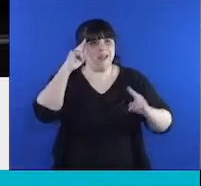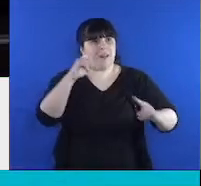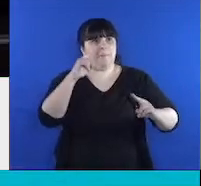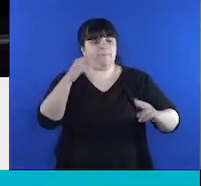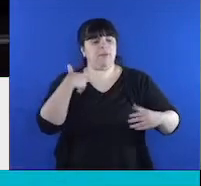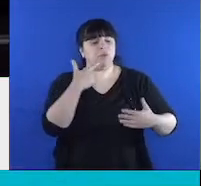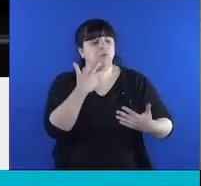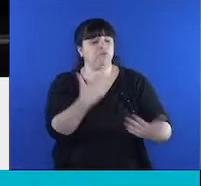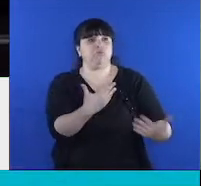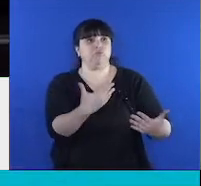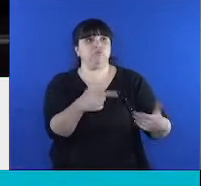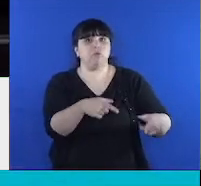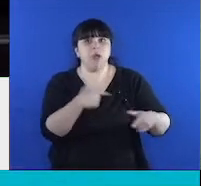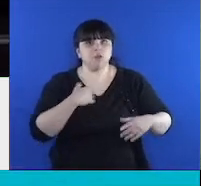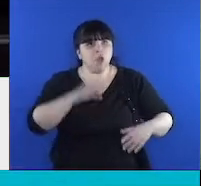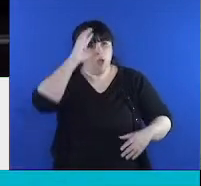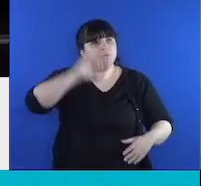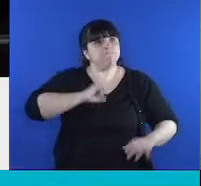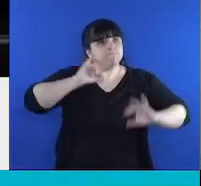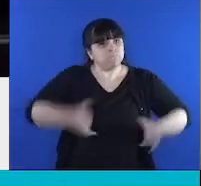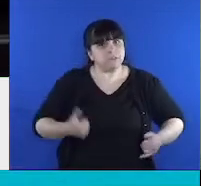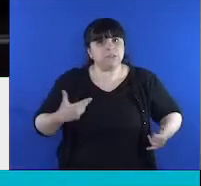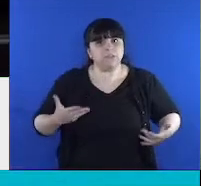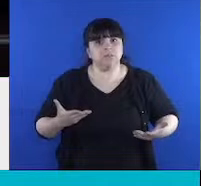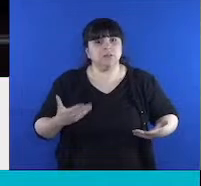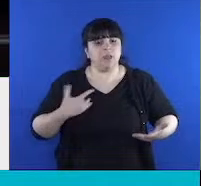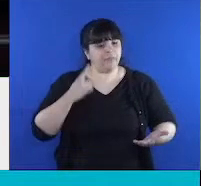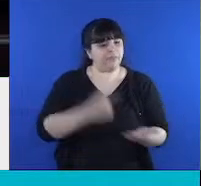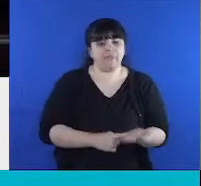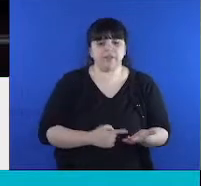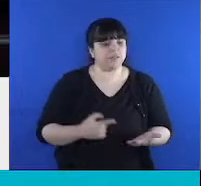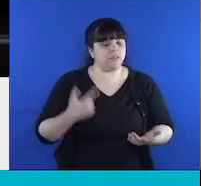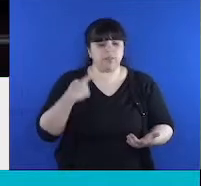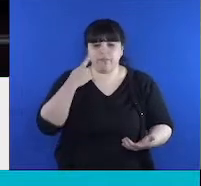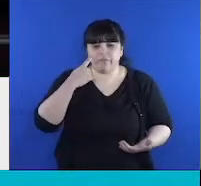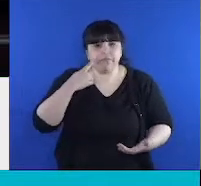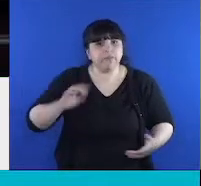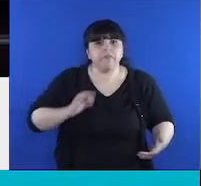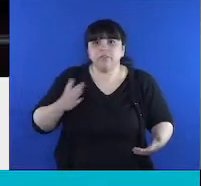haber decidido vivir su vida y vivir su amor